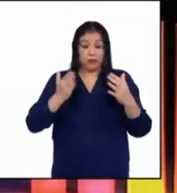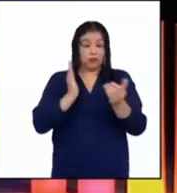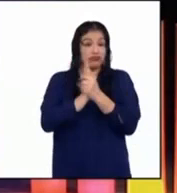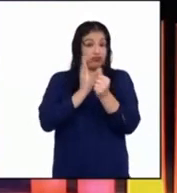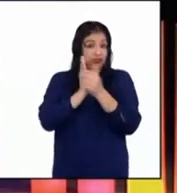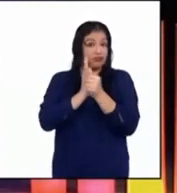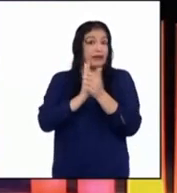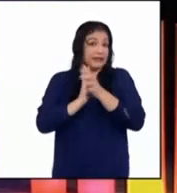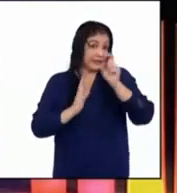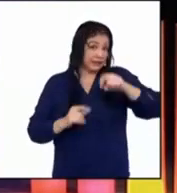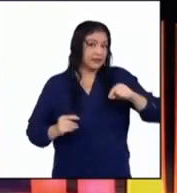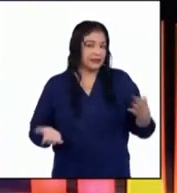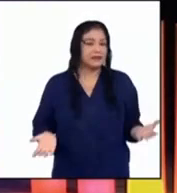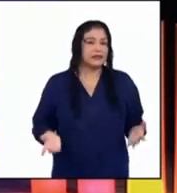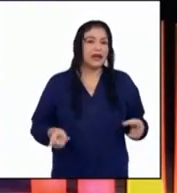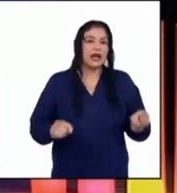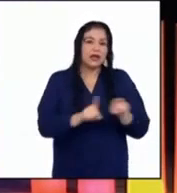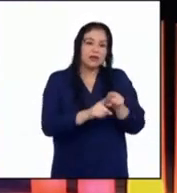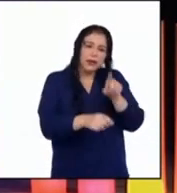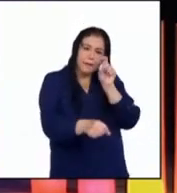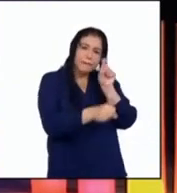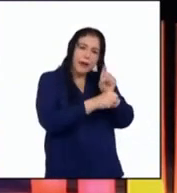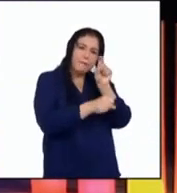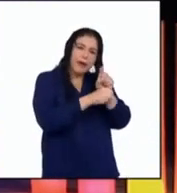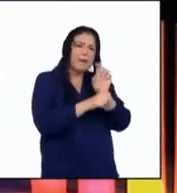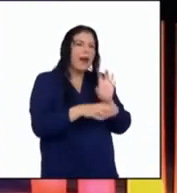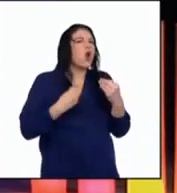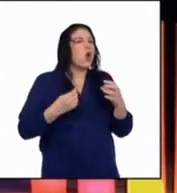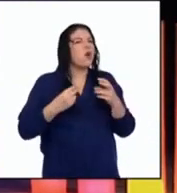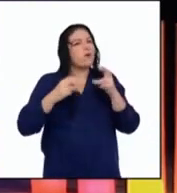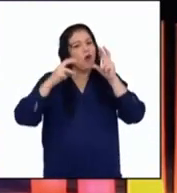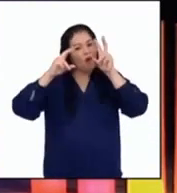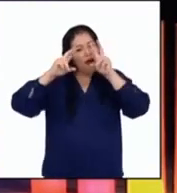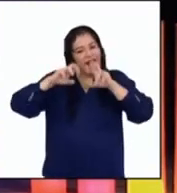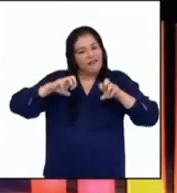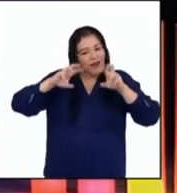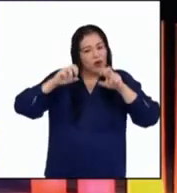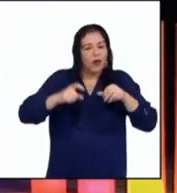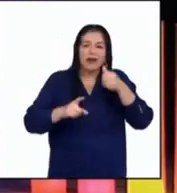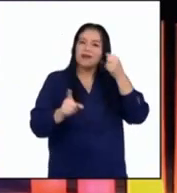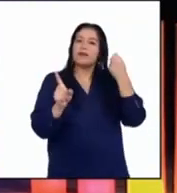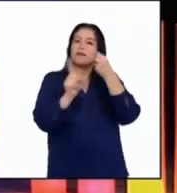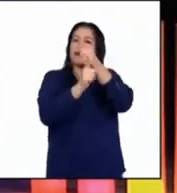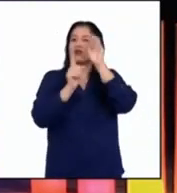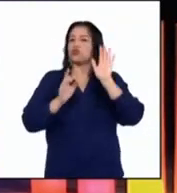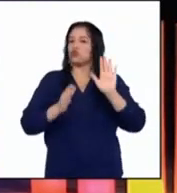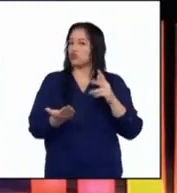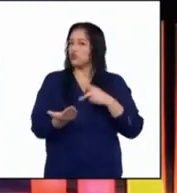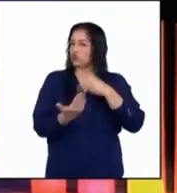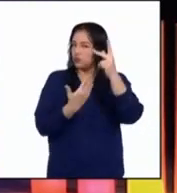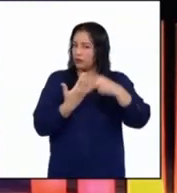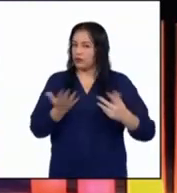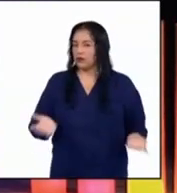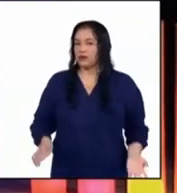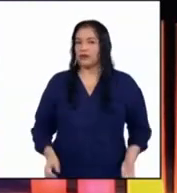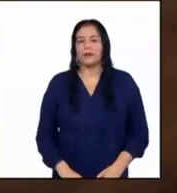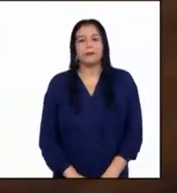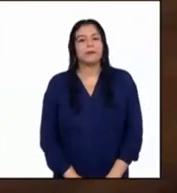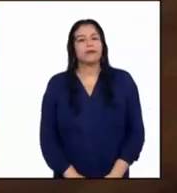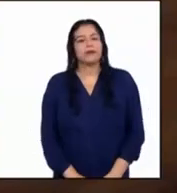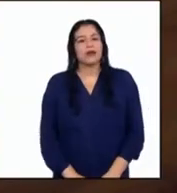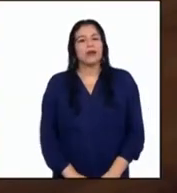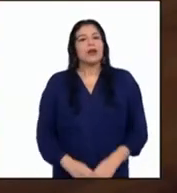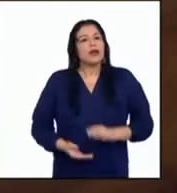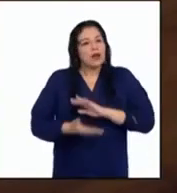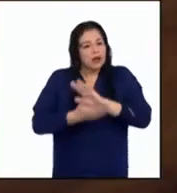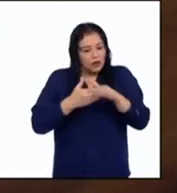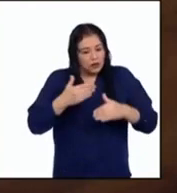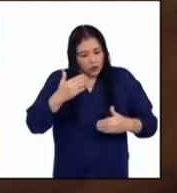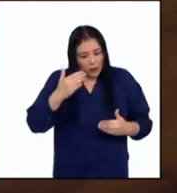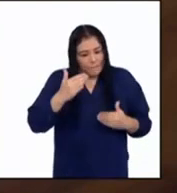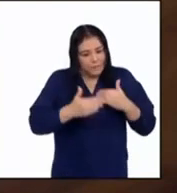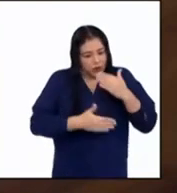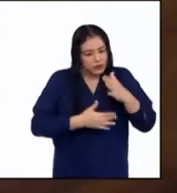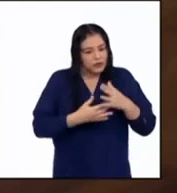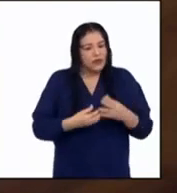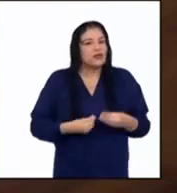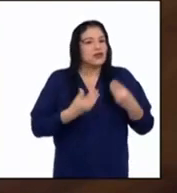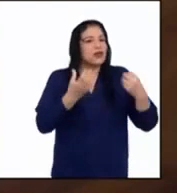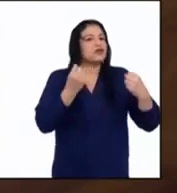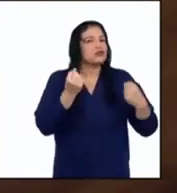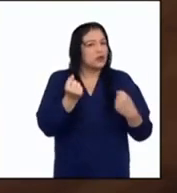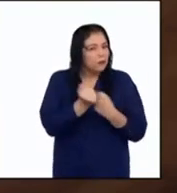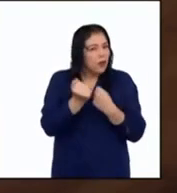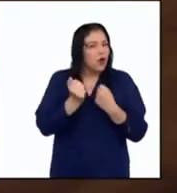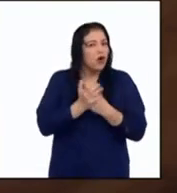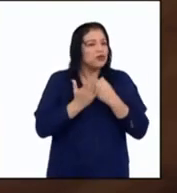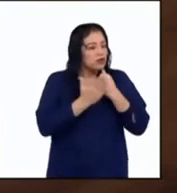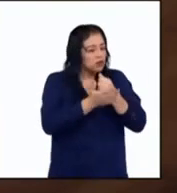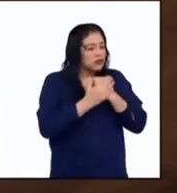competencias. Y son capacitados en cómo evaluar el impacto de su proyecto. En el proceso reciben soporte,